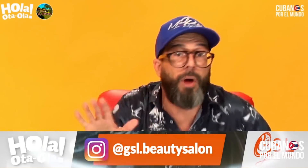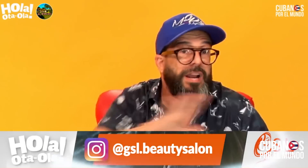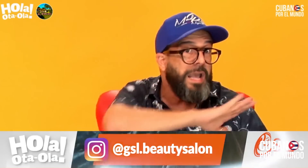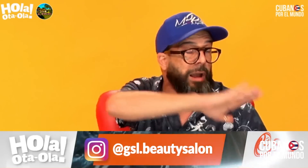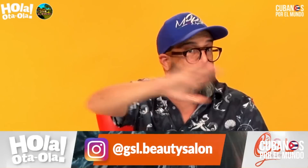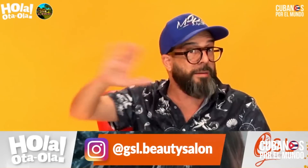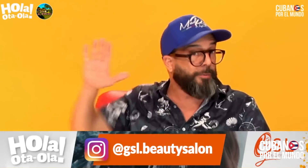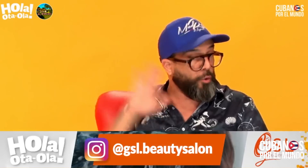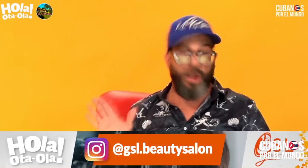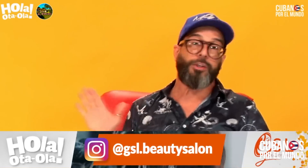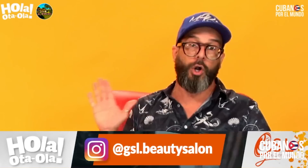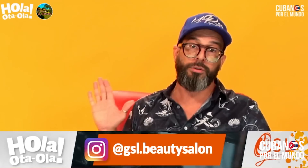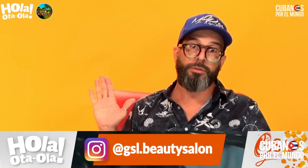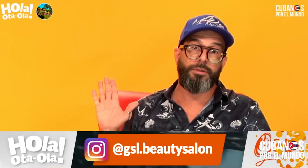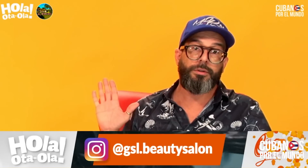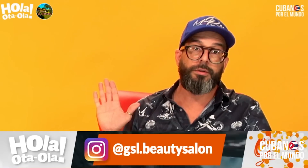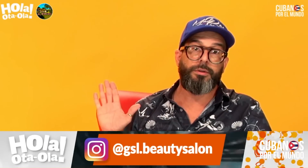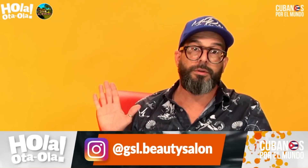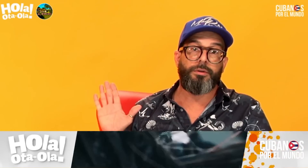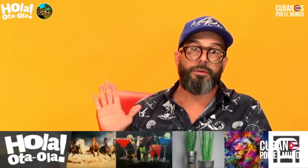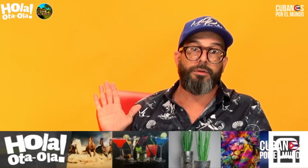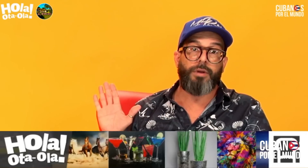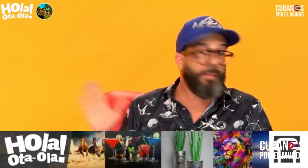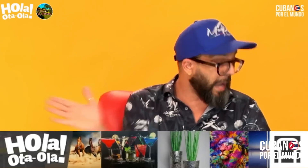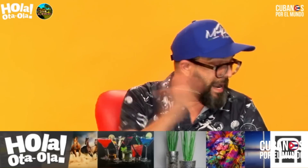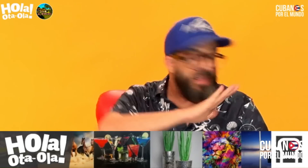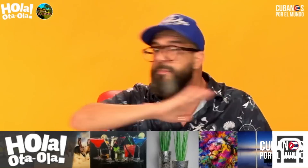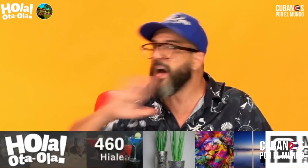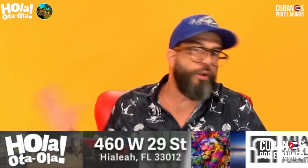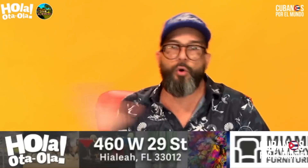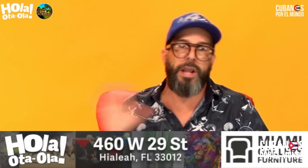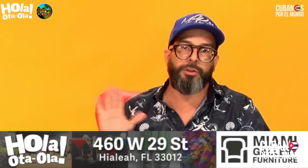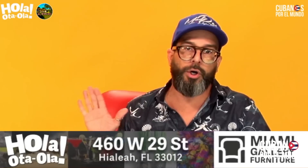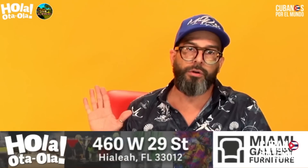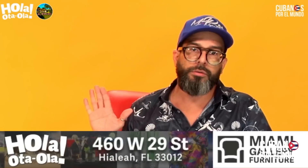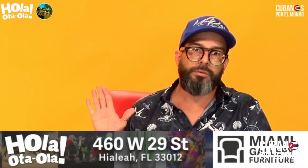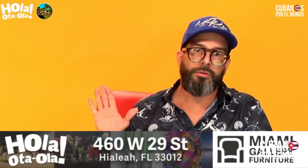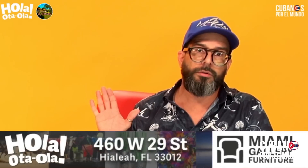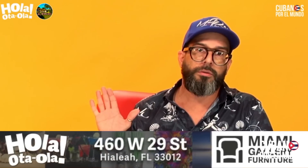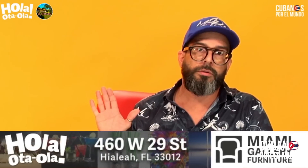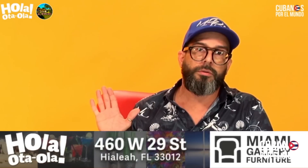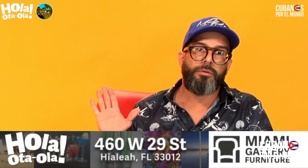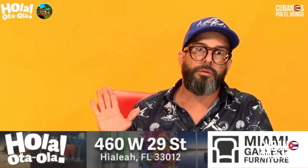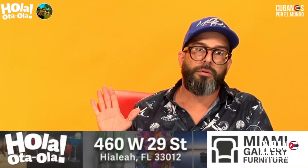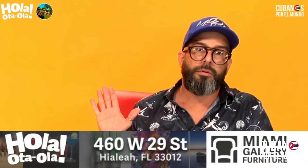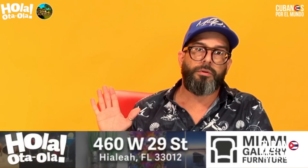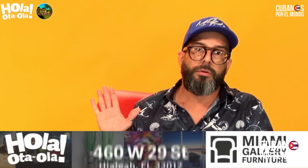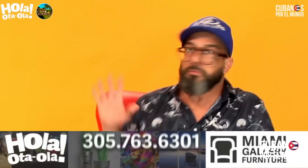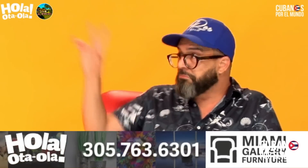hemos oído. A mí nadie que me haga un cuento. A mí que nadie me haga un cuento.